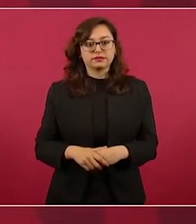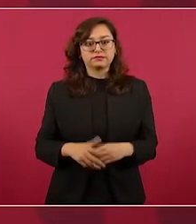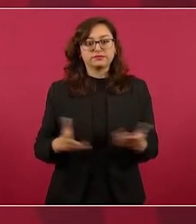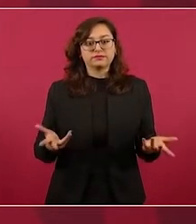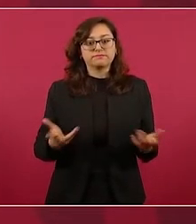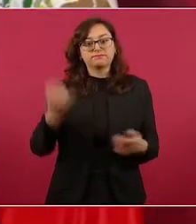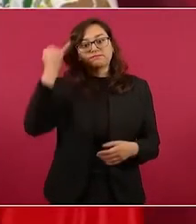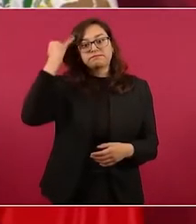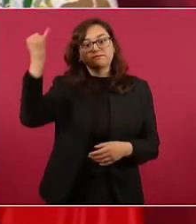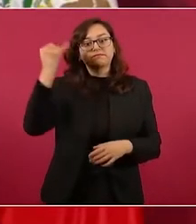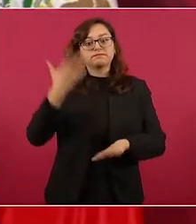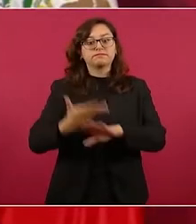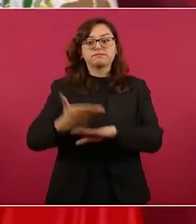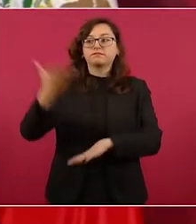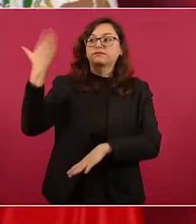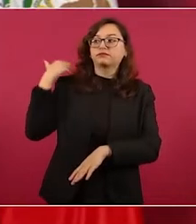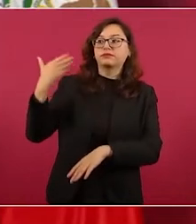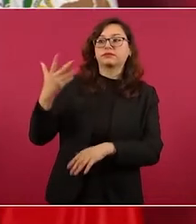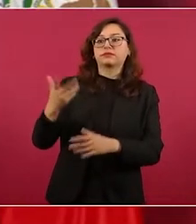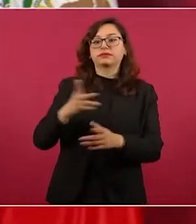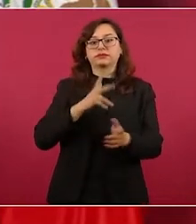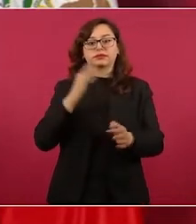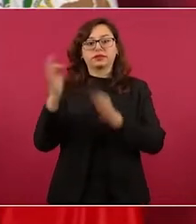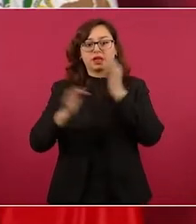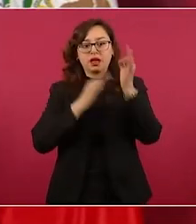a García Luna.